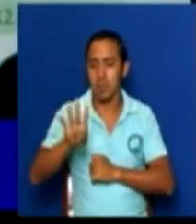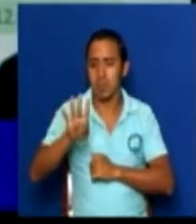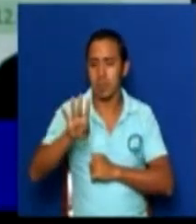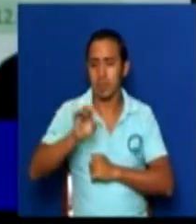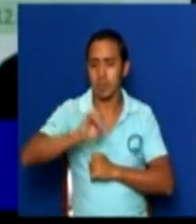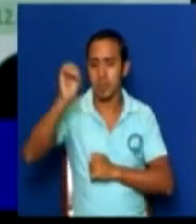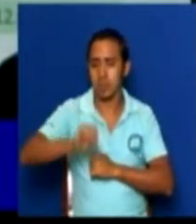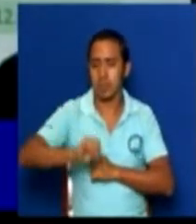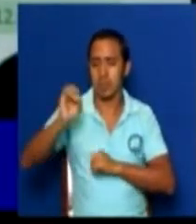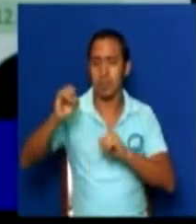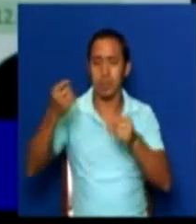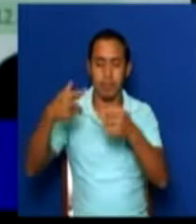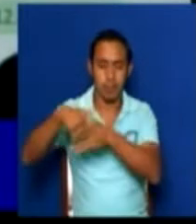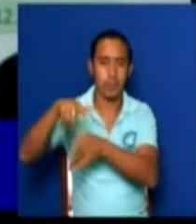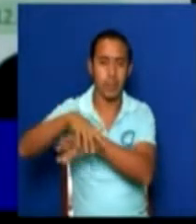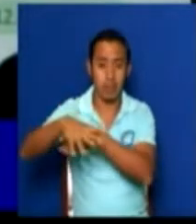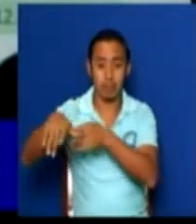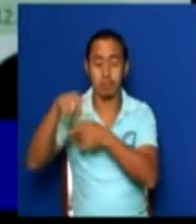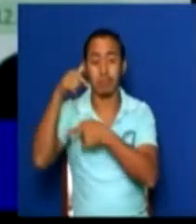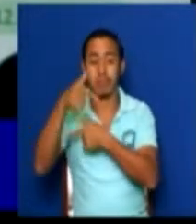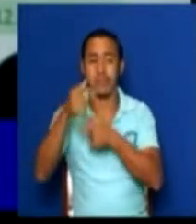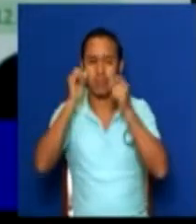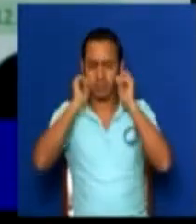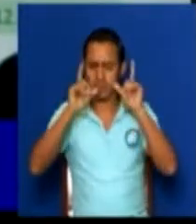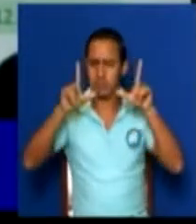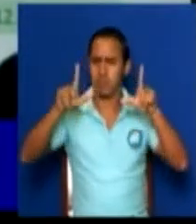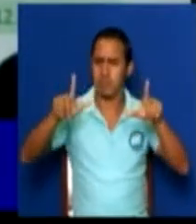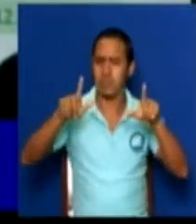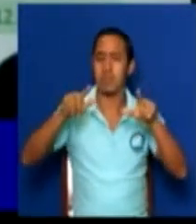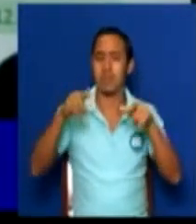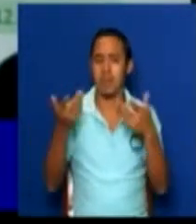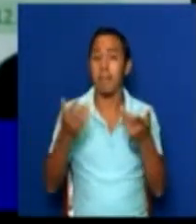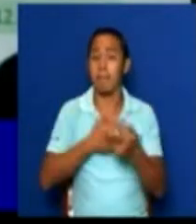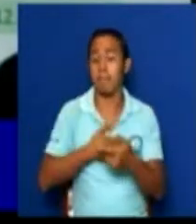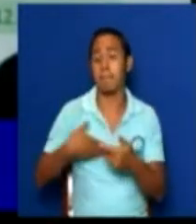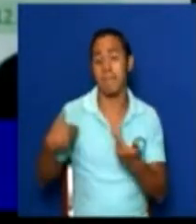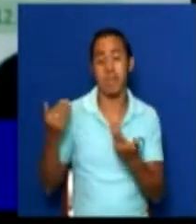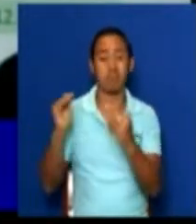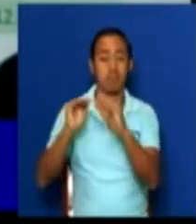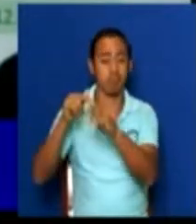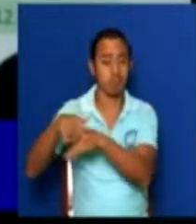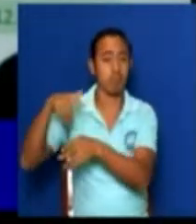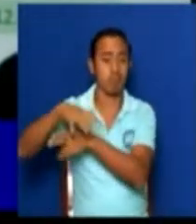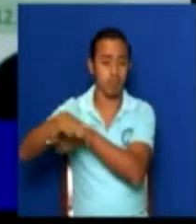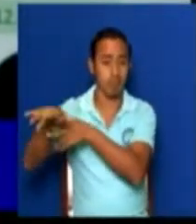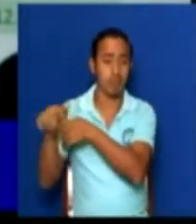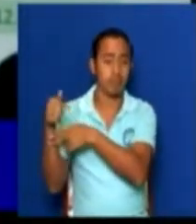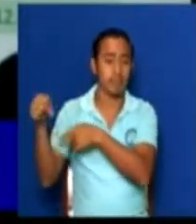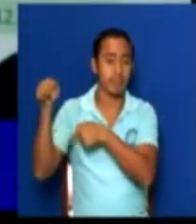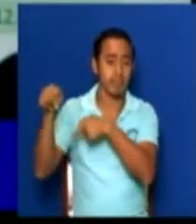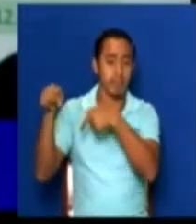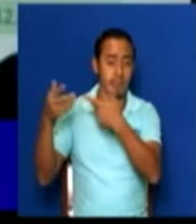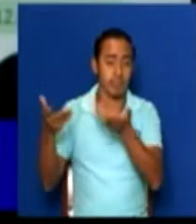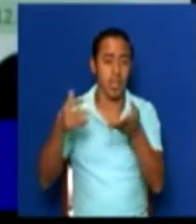en lo rural. Llama la atención que ha sido mucho mejor, ¿verdad? Esta situación